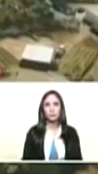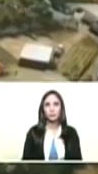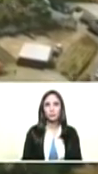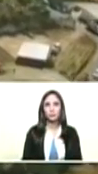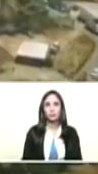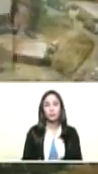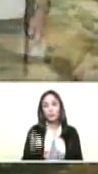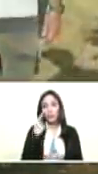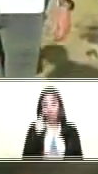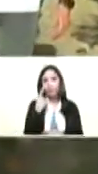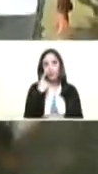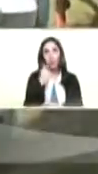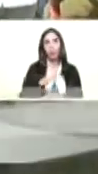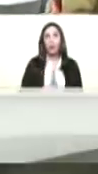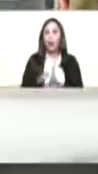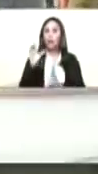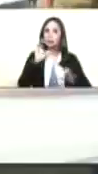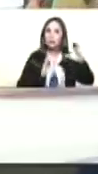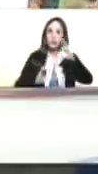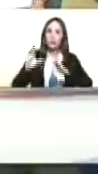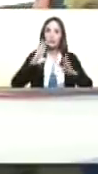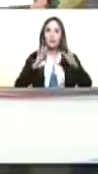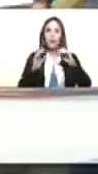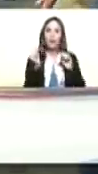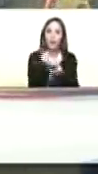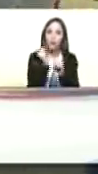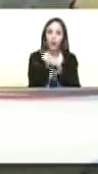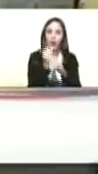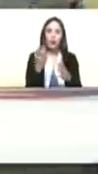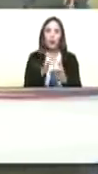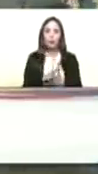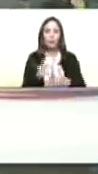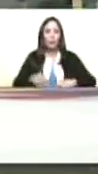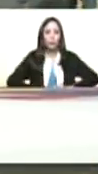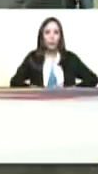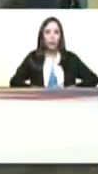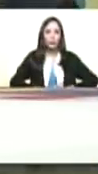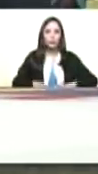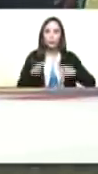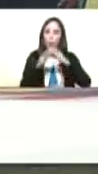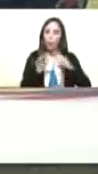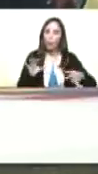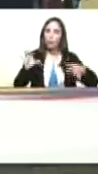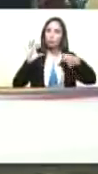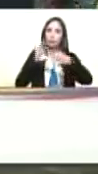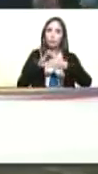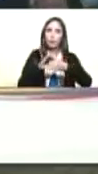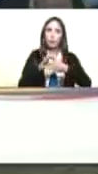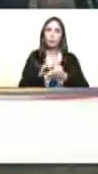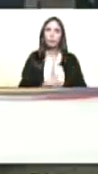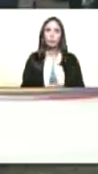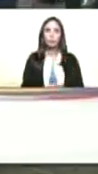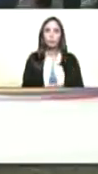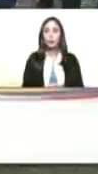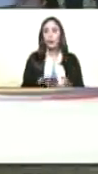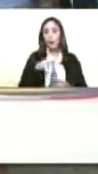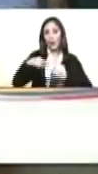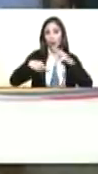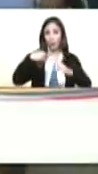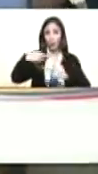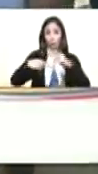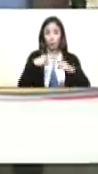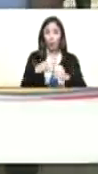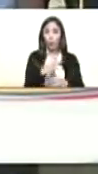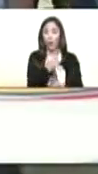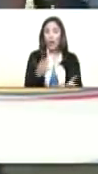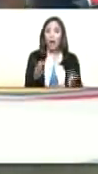que ustedes vean, esto es ciencia, trabajo, ciencia, esfuerzo. Una revolución productiva no se hace de un día para otro.